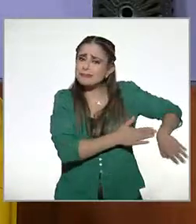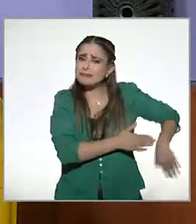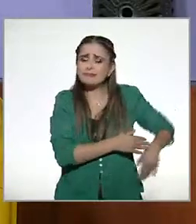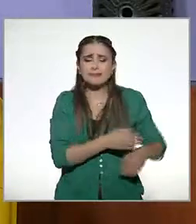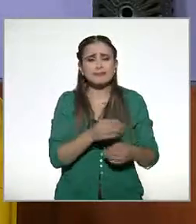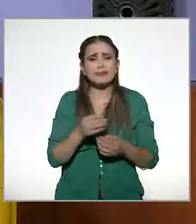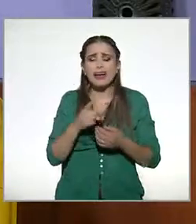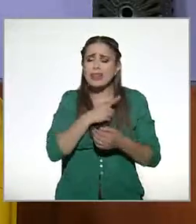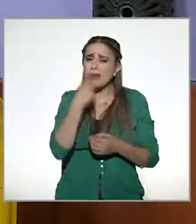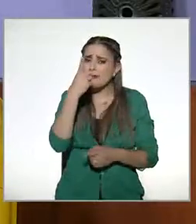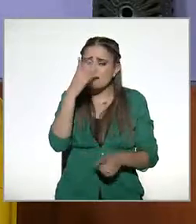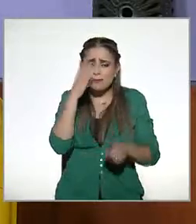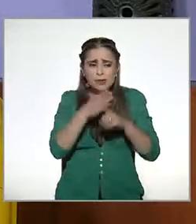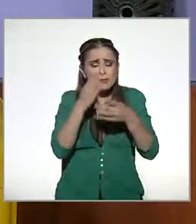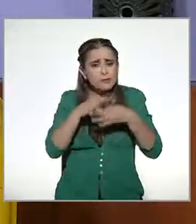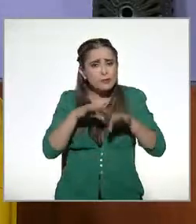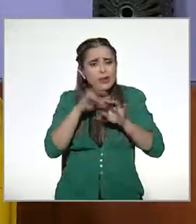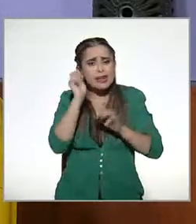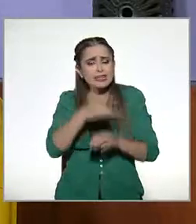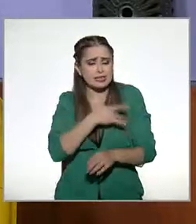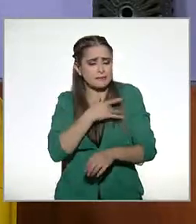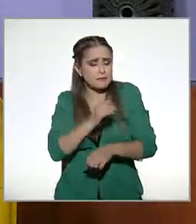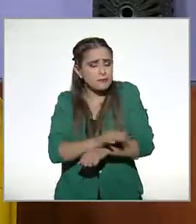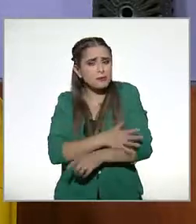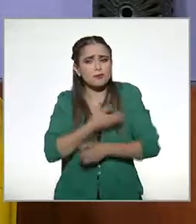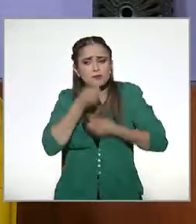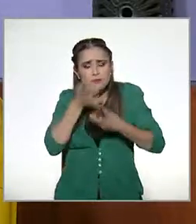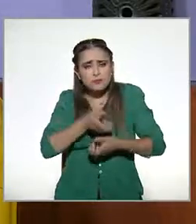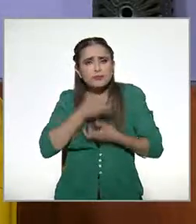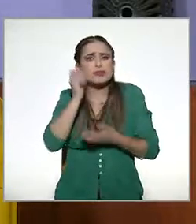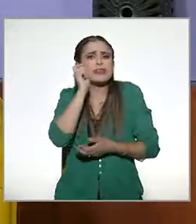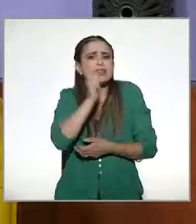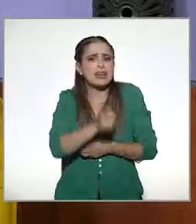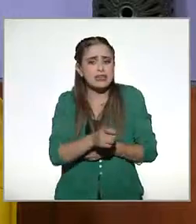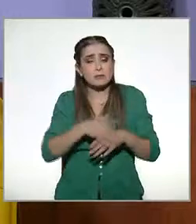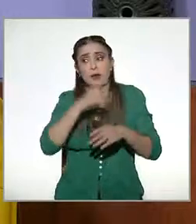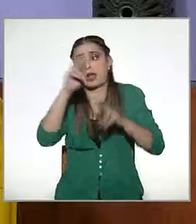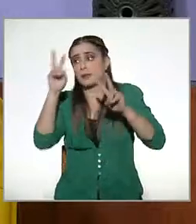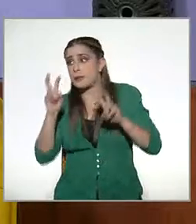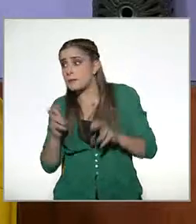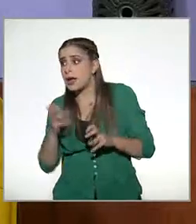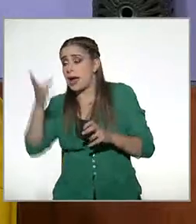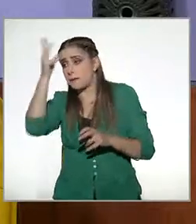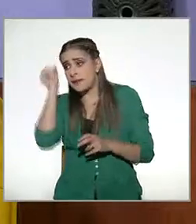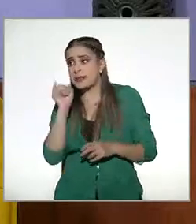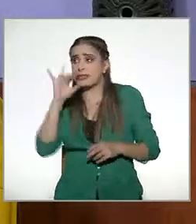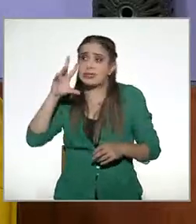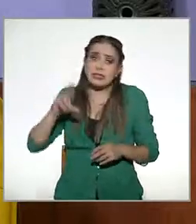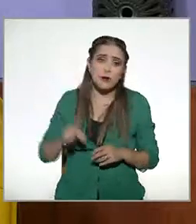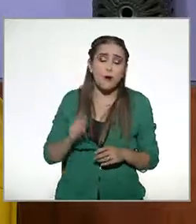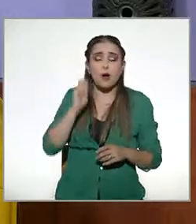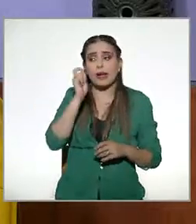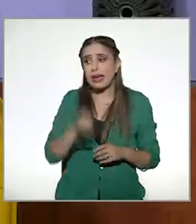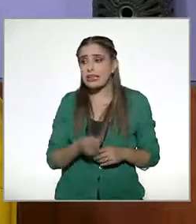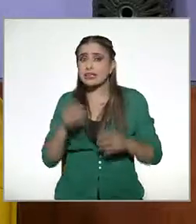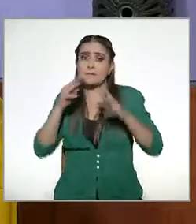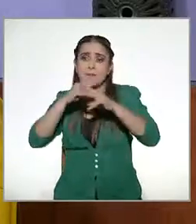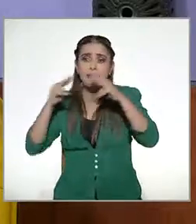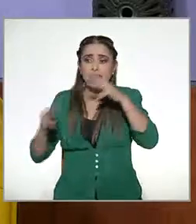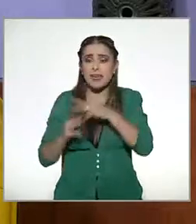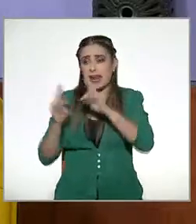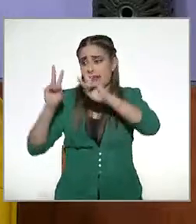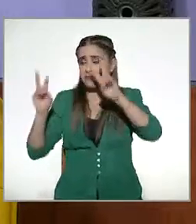ámbitos que en lo que se pudo perder en un sentido académico se puso mucho a discusión de si aprendieron no aprendieron pero me parece que eso es